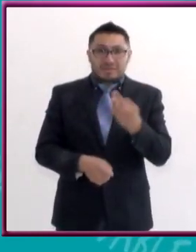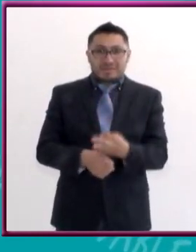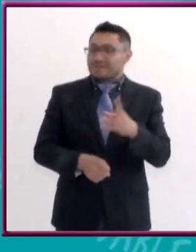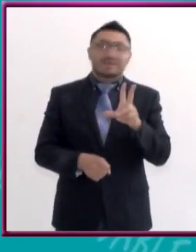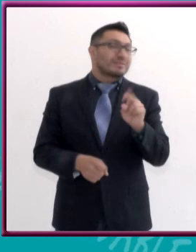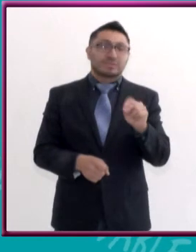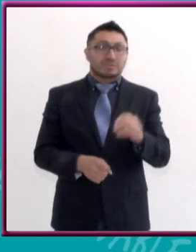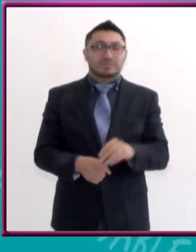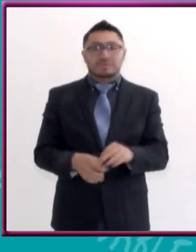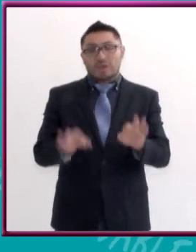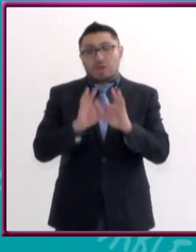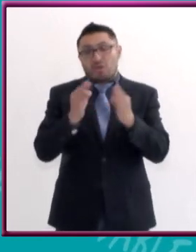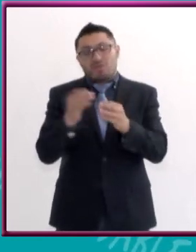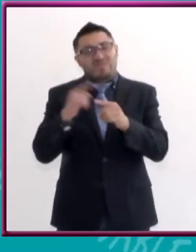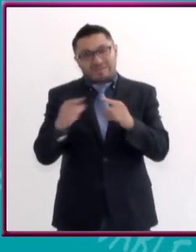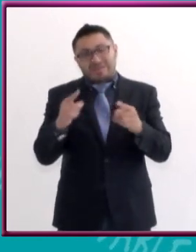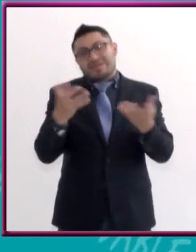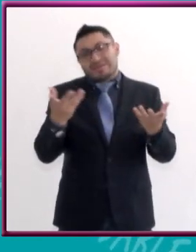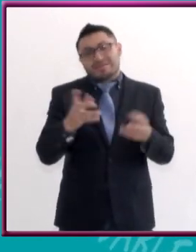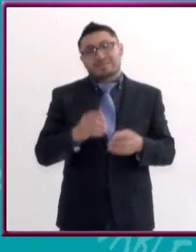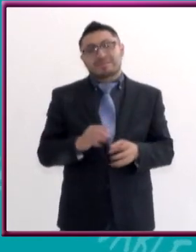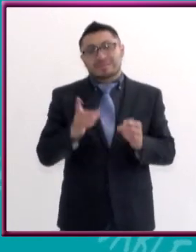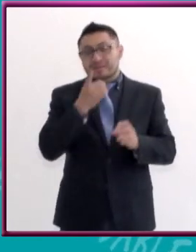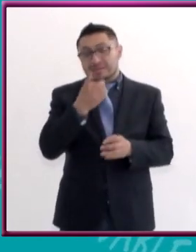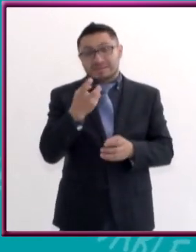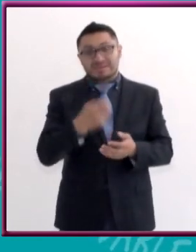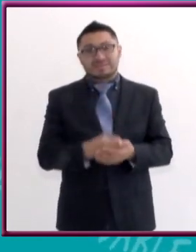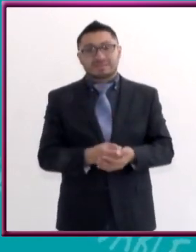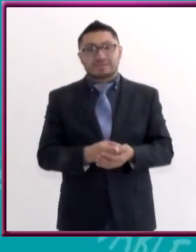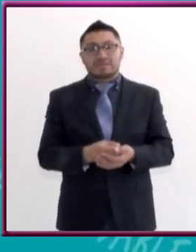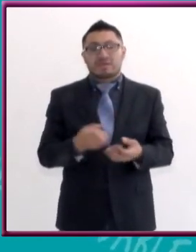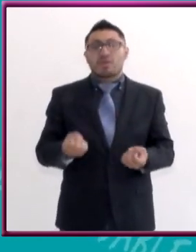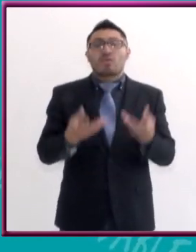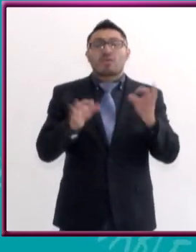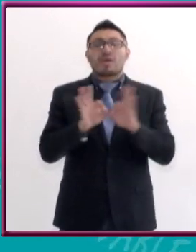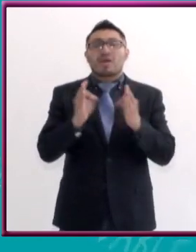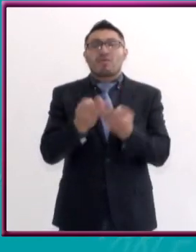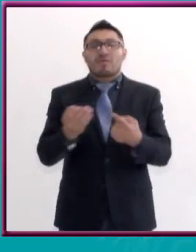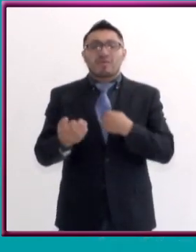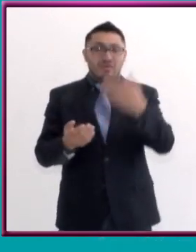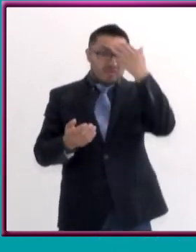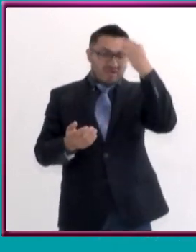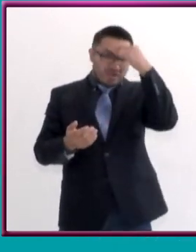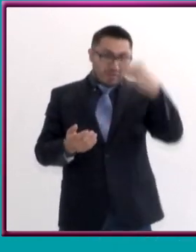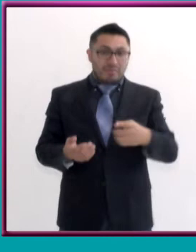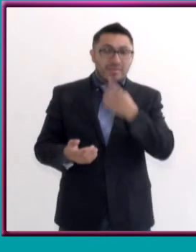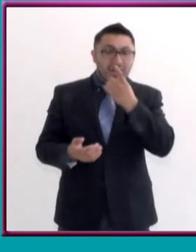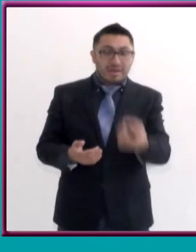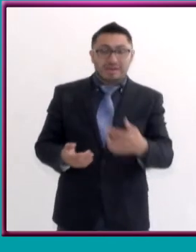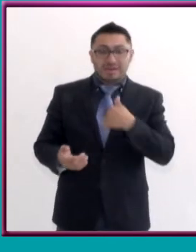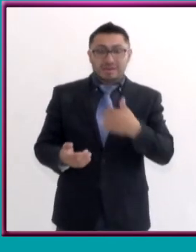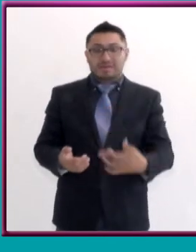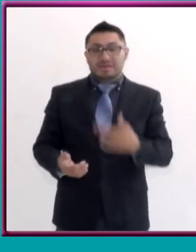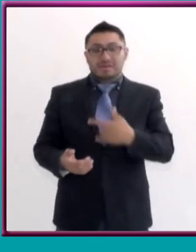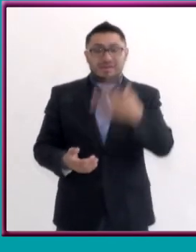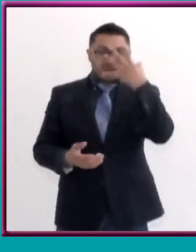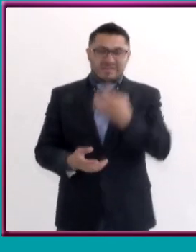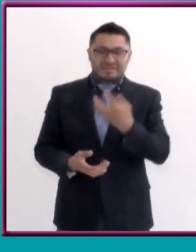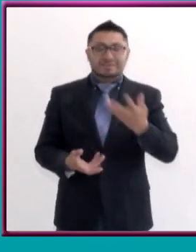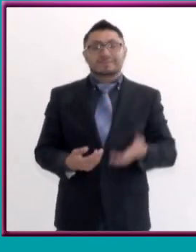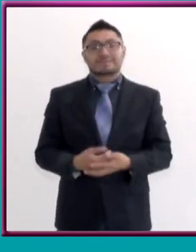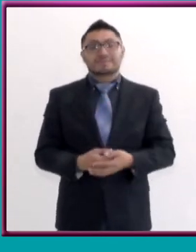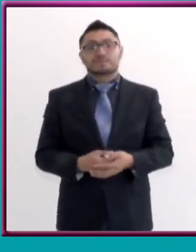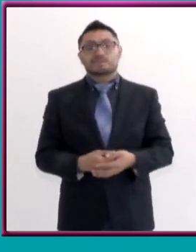diferentes formas de poder decirlo. ¿Cuántas formas conozco para decir me siento